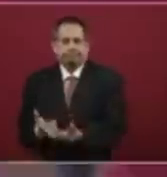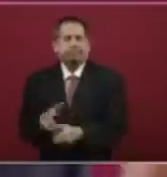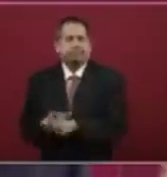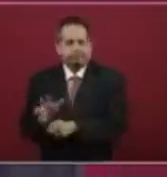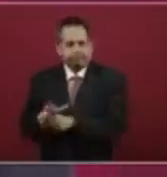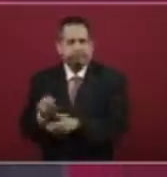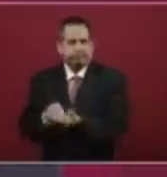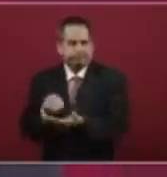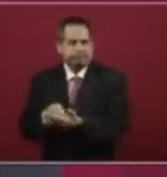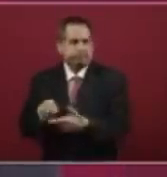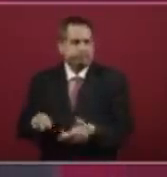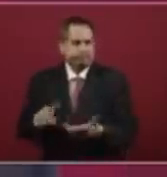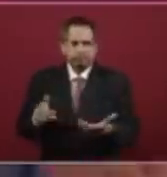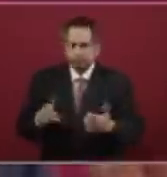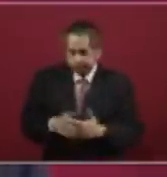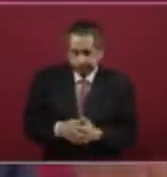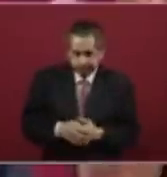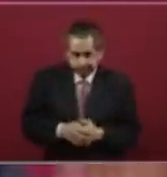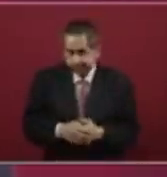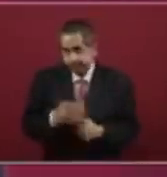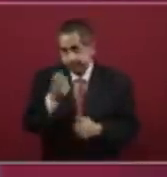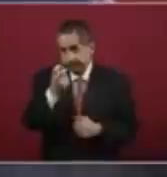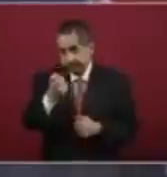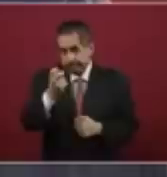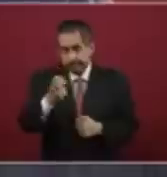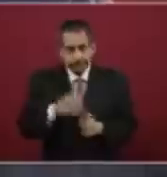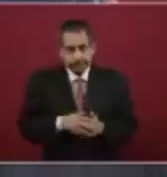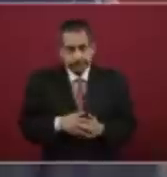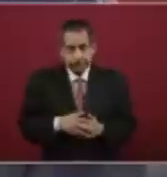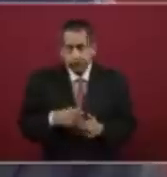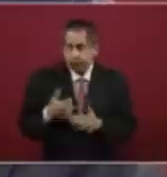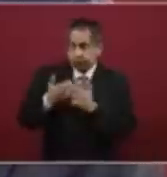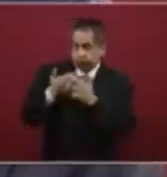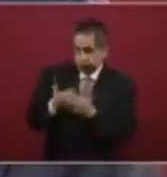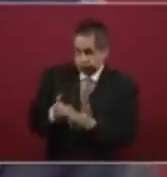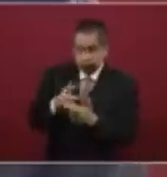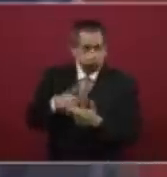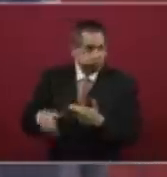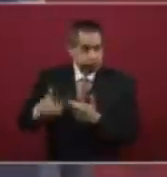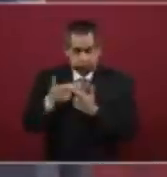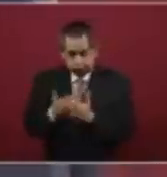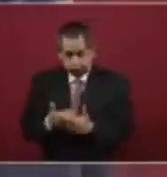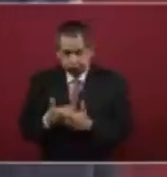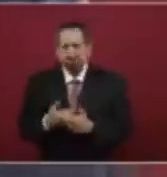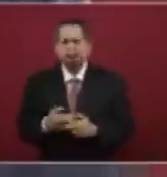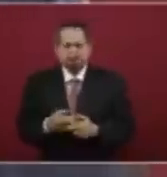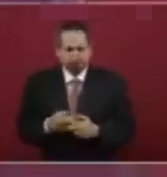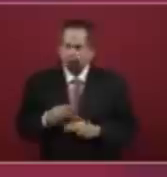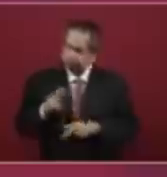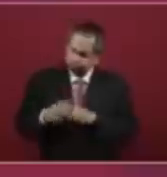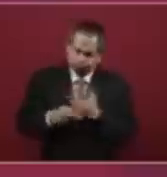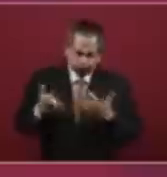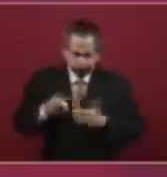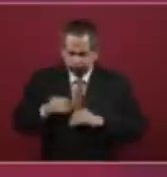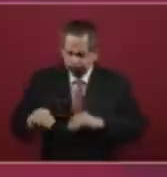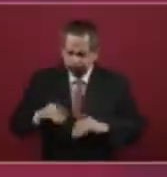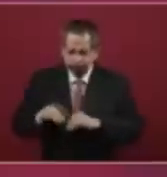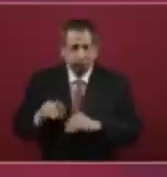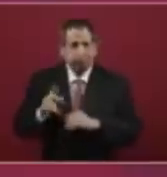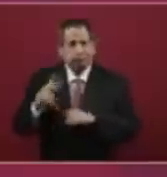Entonces, con eso que nos dejaron, vamos a sacar adelante el país.